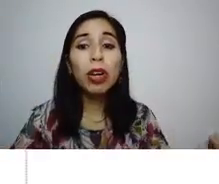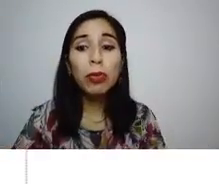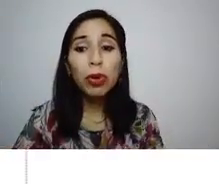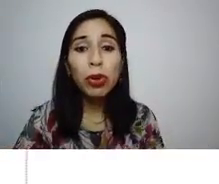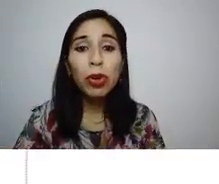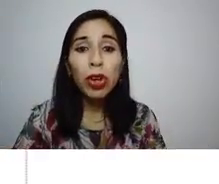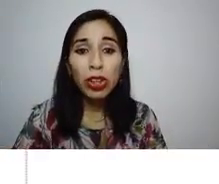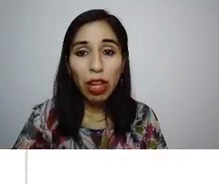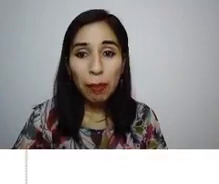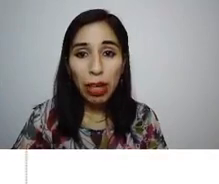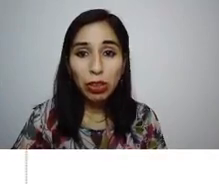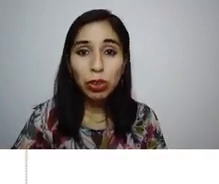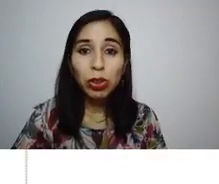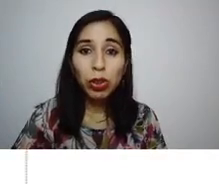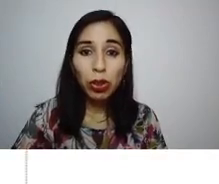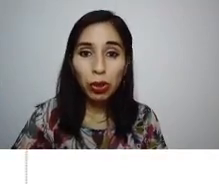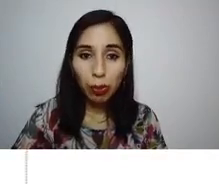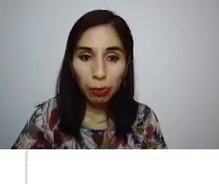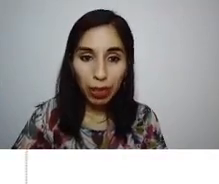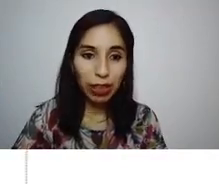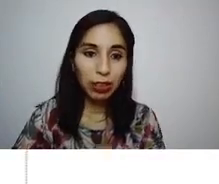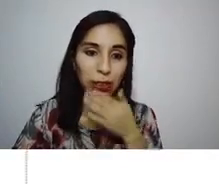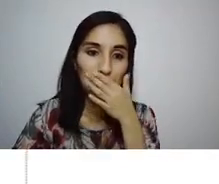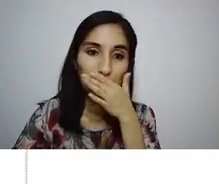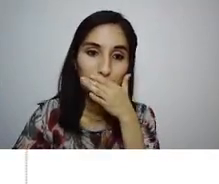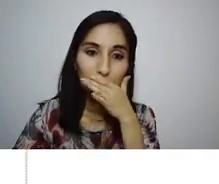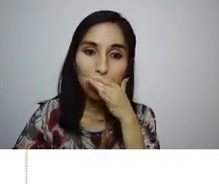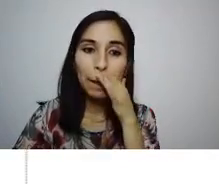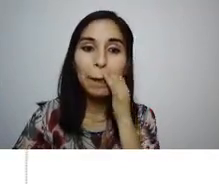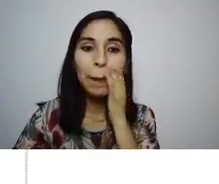ponerlo en modo tamaño completo